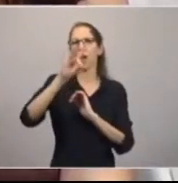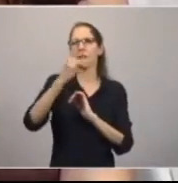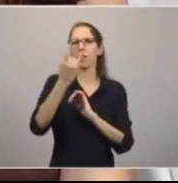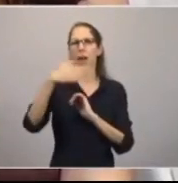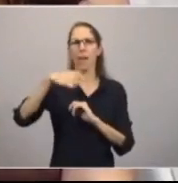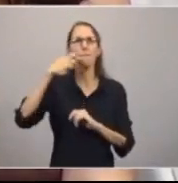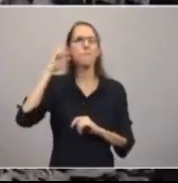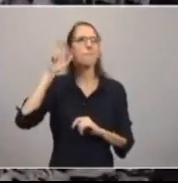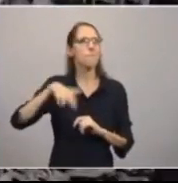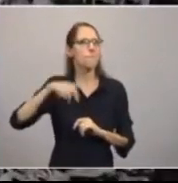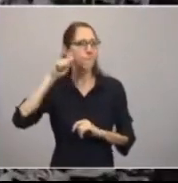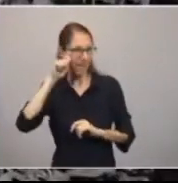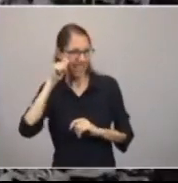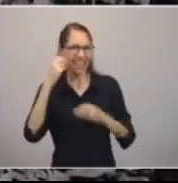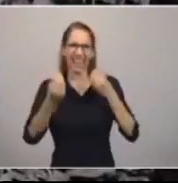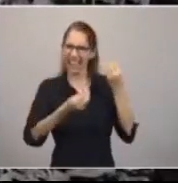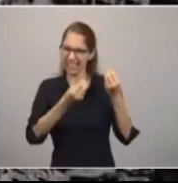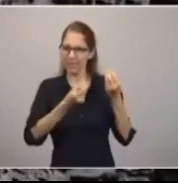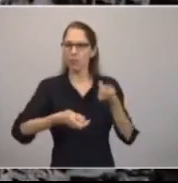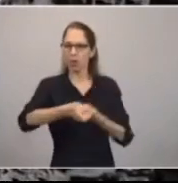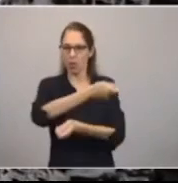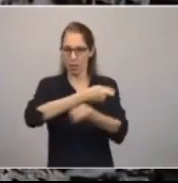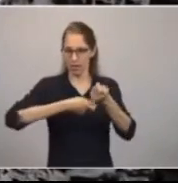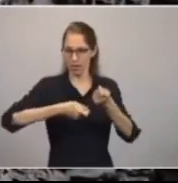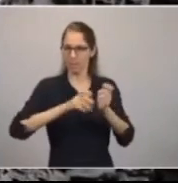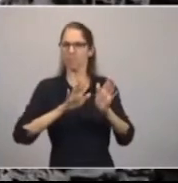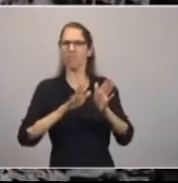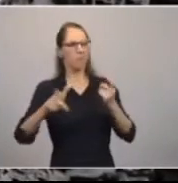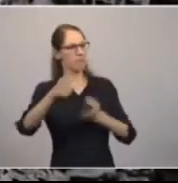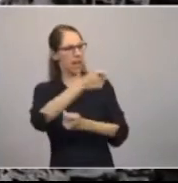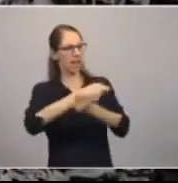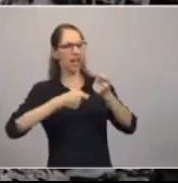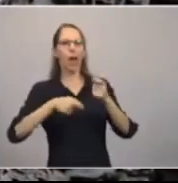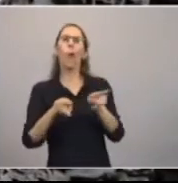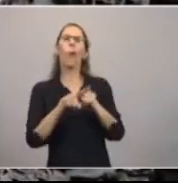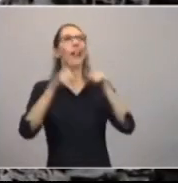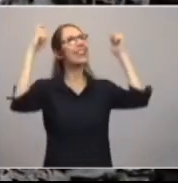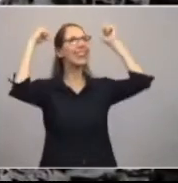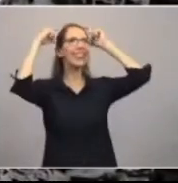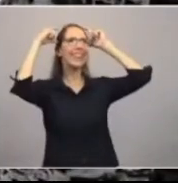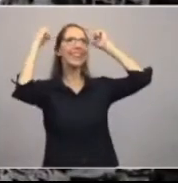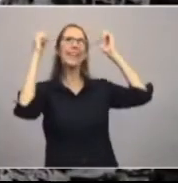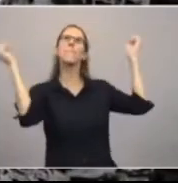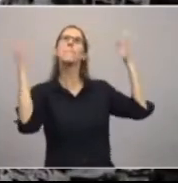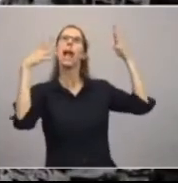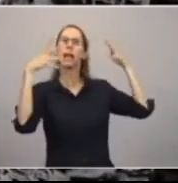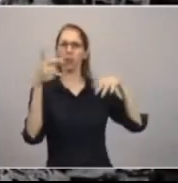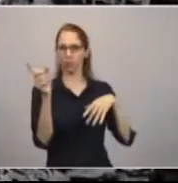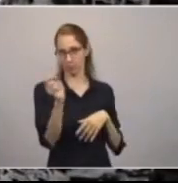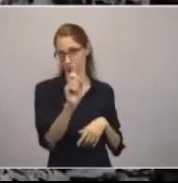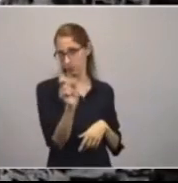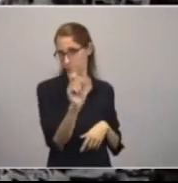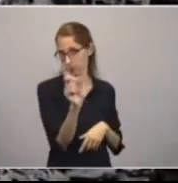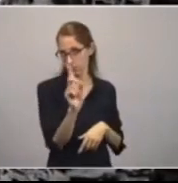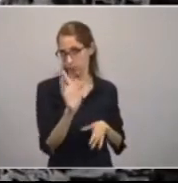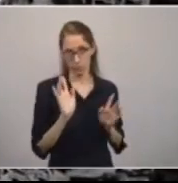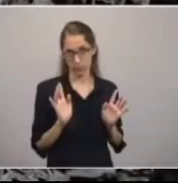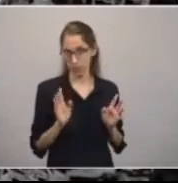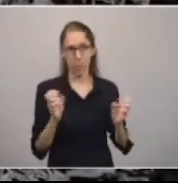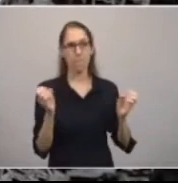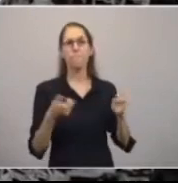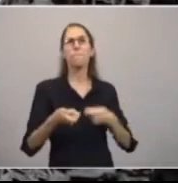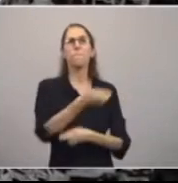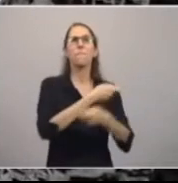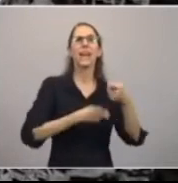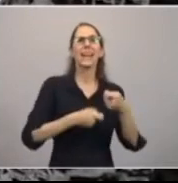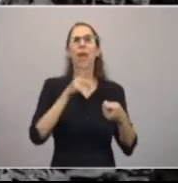mercado no es Disneylandia, ¿eh? El mercado es más parecido a la ley de la selva, la competencia.